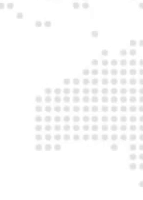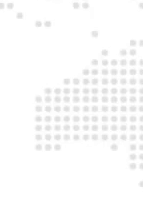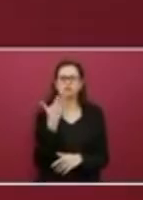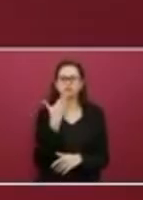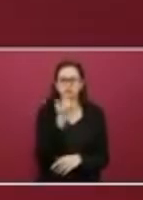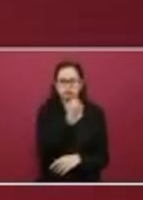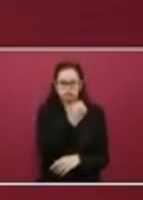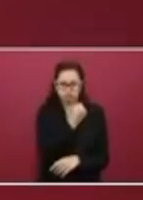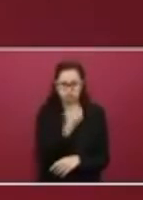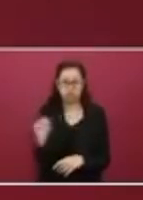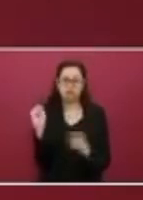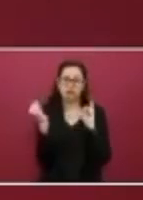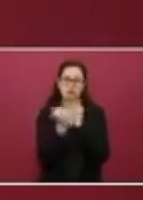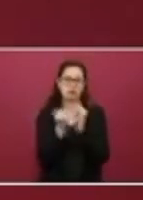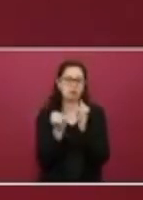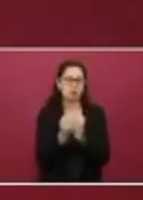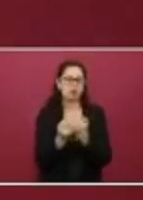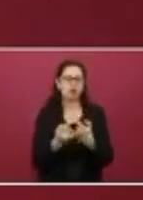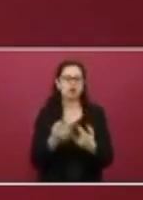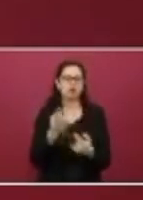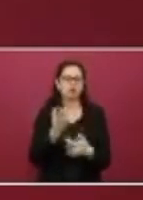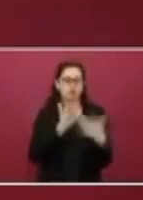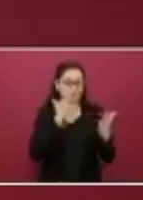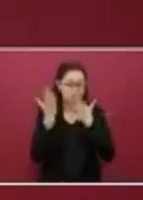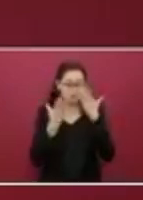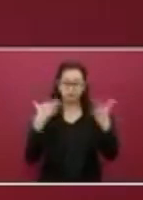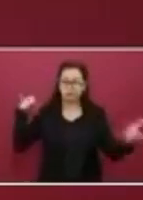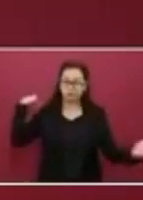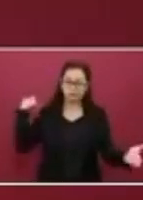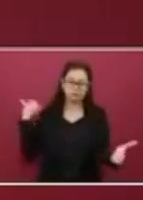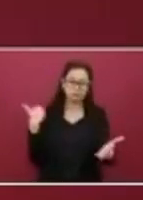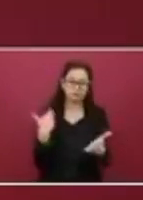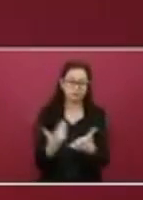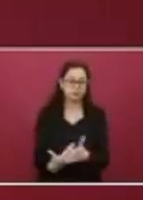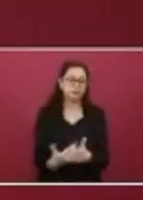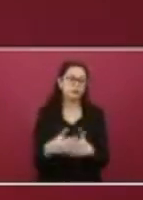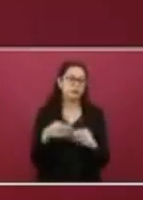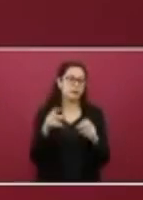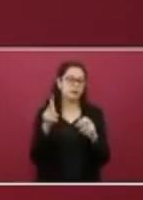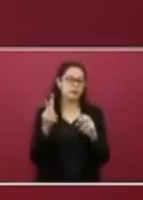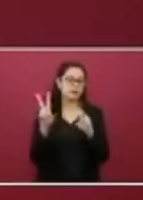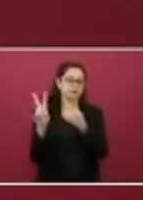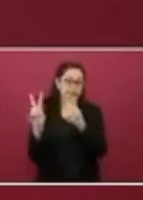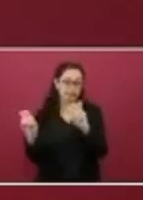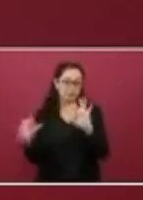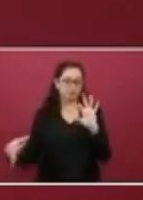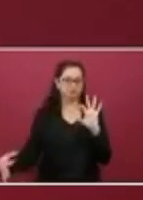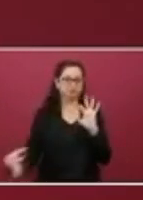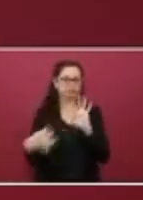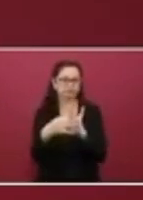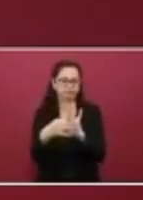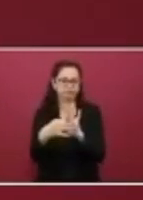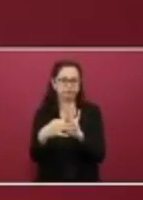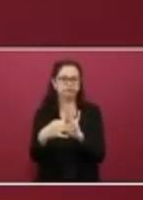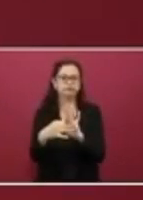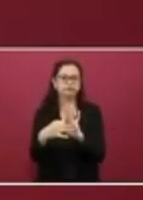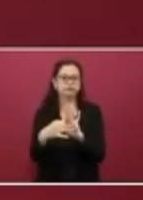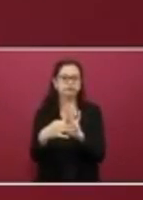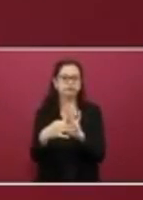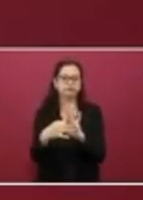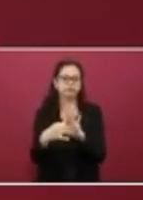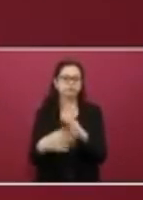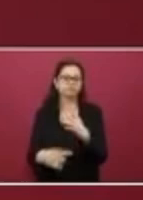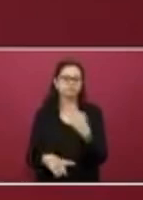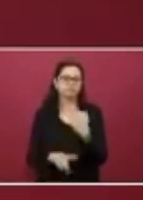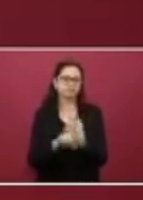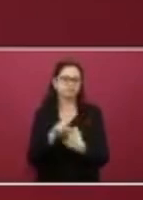la secretaria de gobernacion olga sánchez cordero dé a conocer la terna de candidatos a ocupar la titularidad de la comisión nacional de